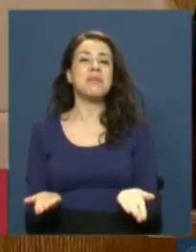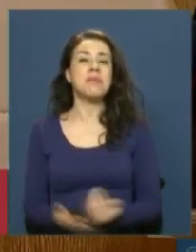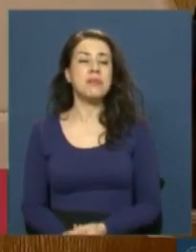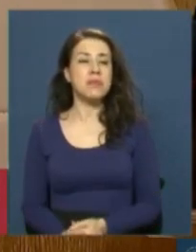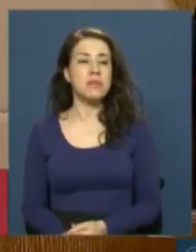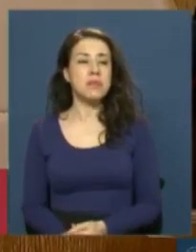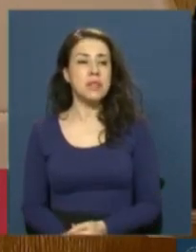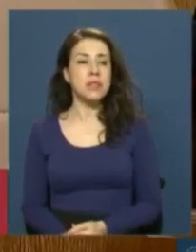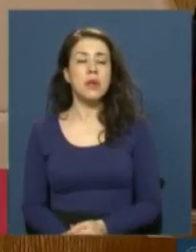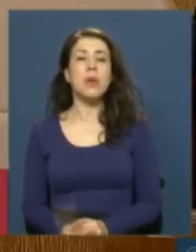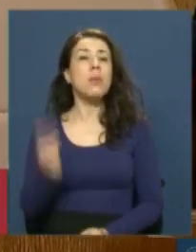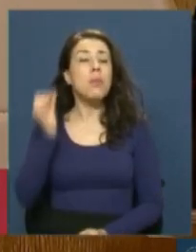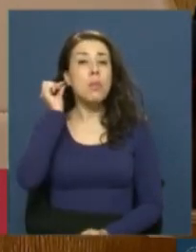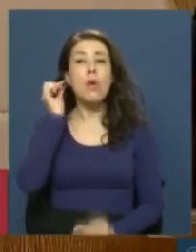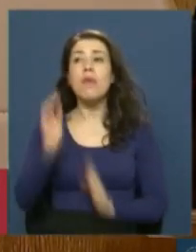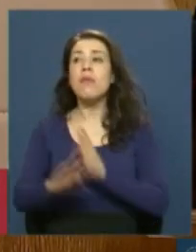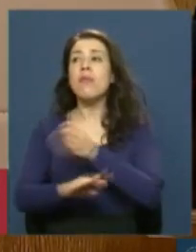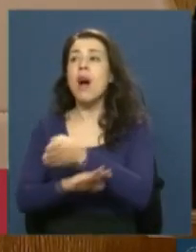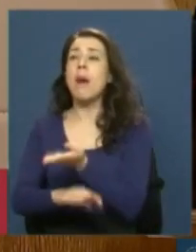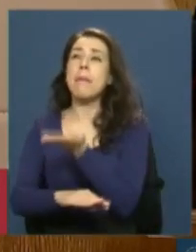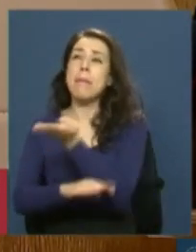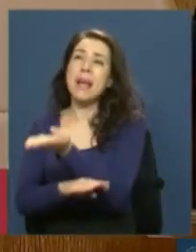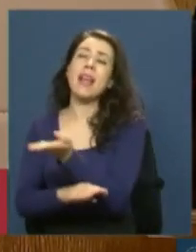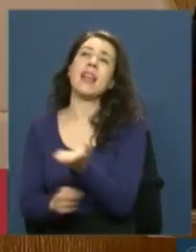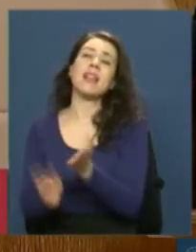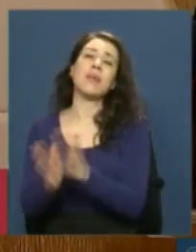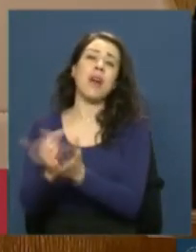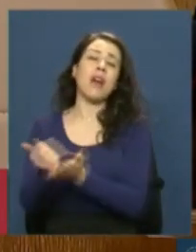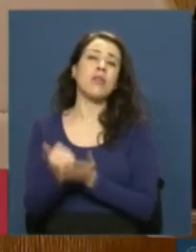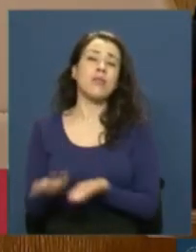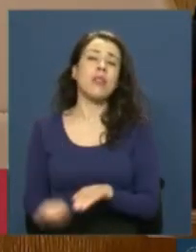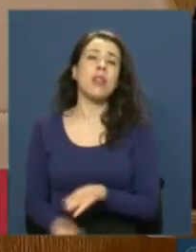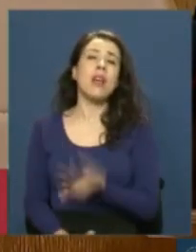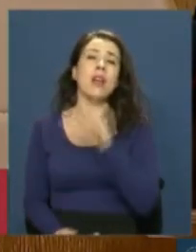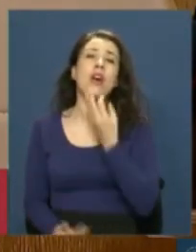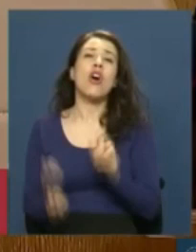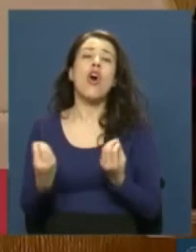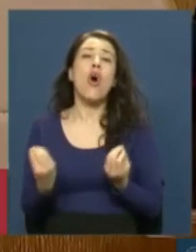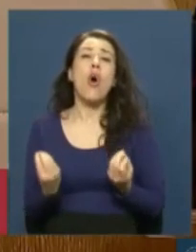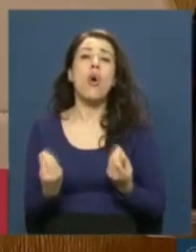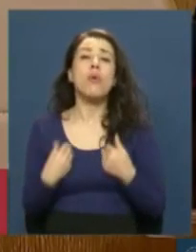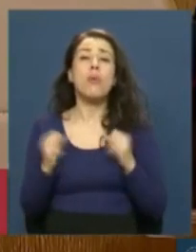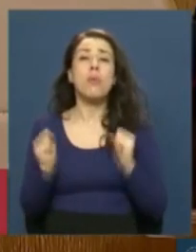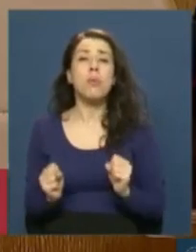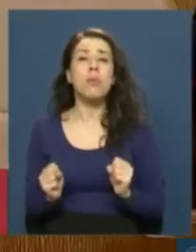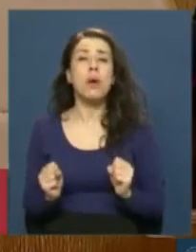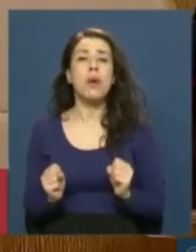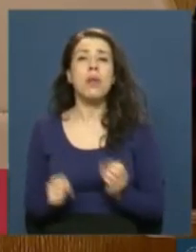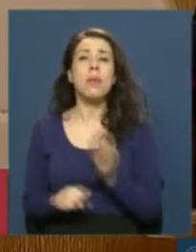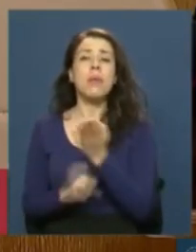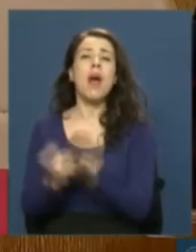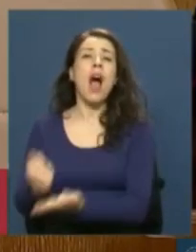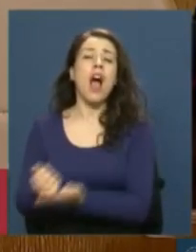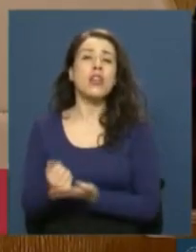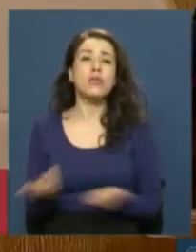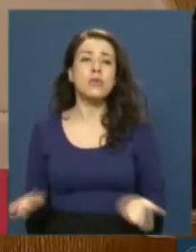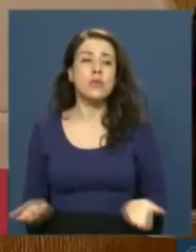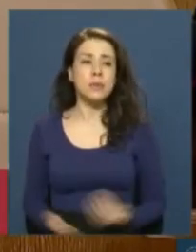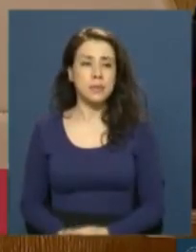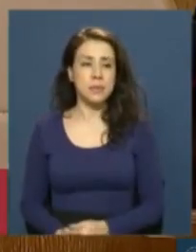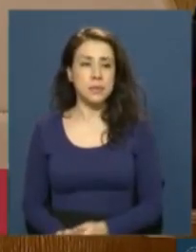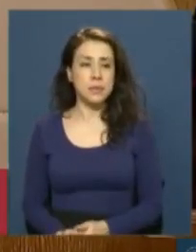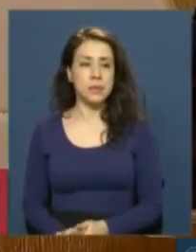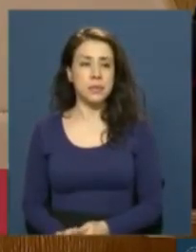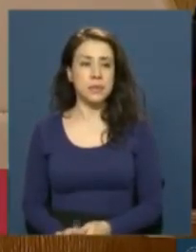móviles mujeres que llegan a pedirnos ese planteamiento y nos llegan a decir pucha como lo hago para poder obtener algo de esto y por lo tanto